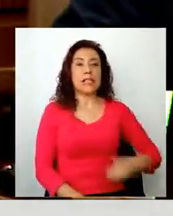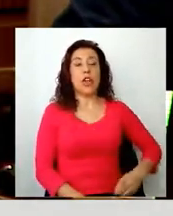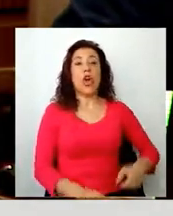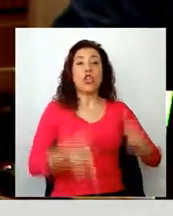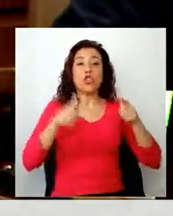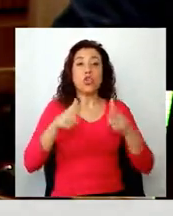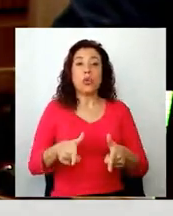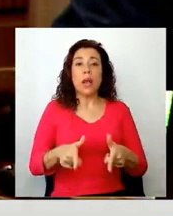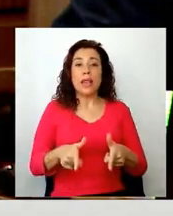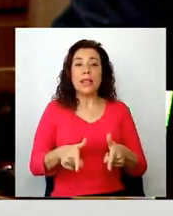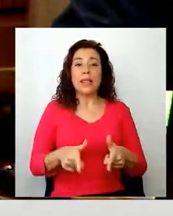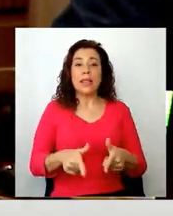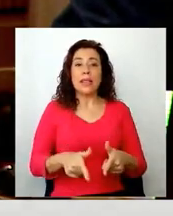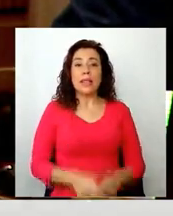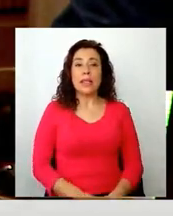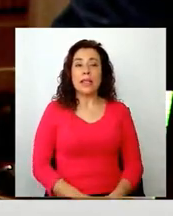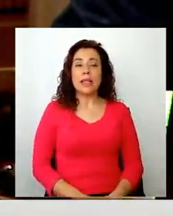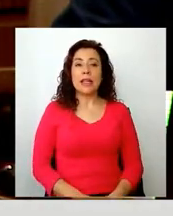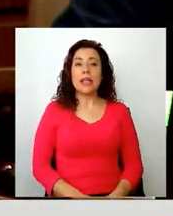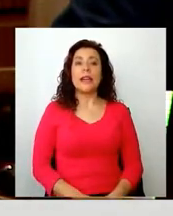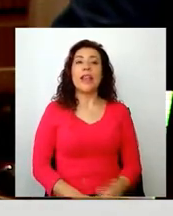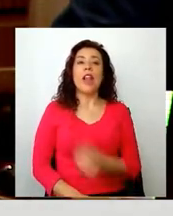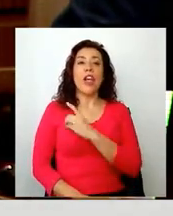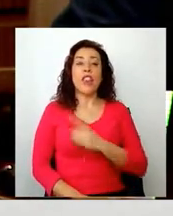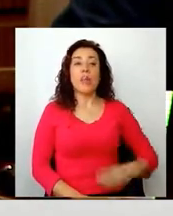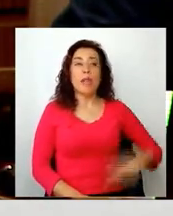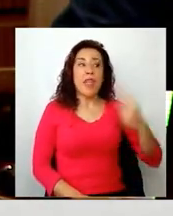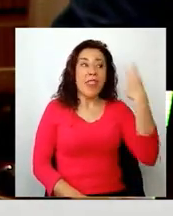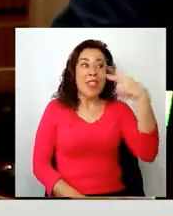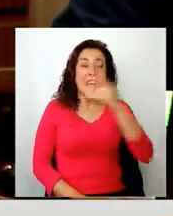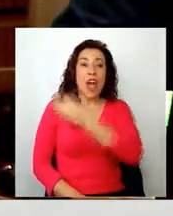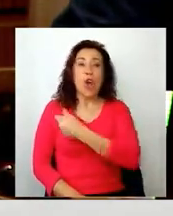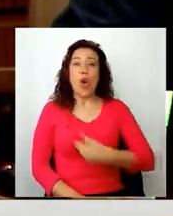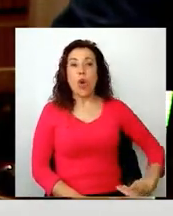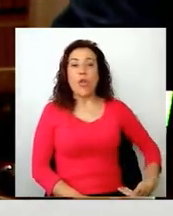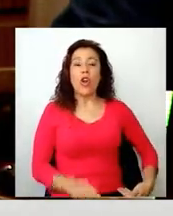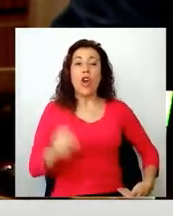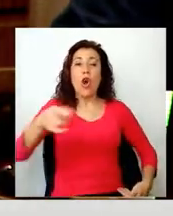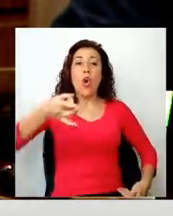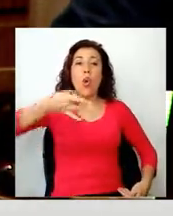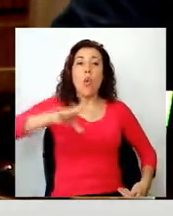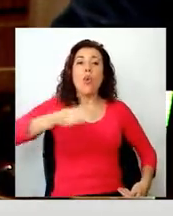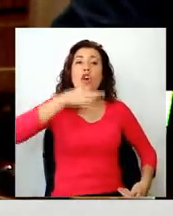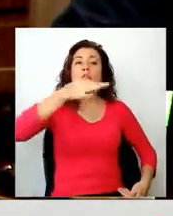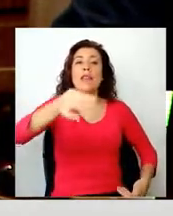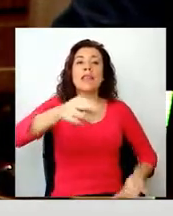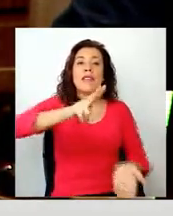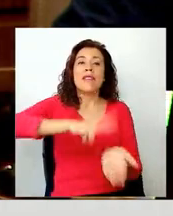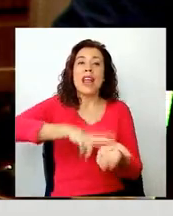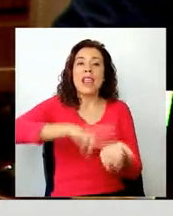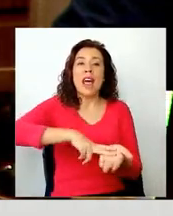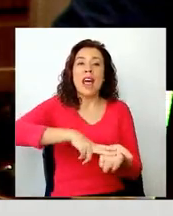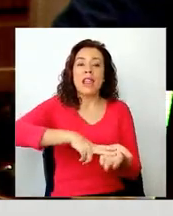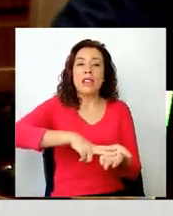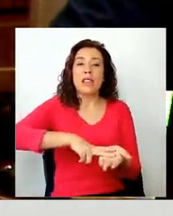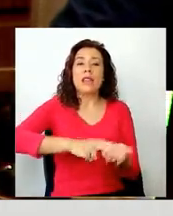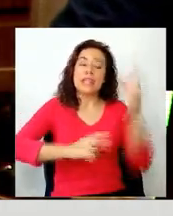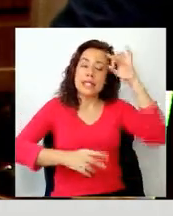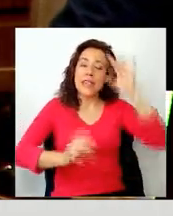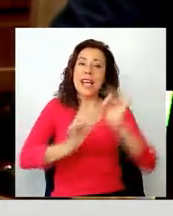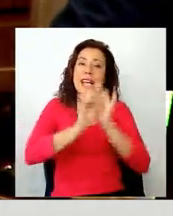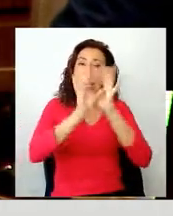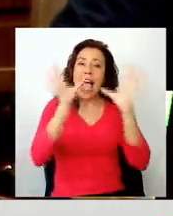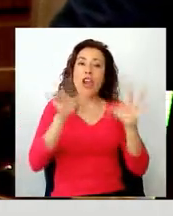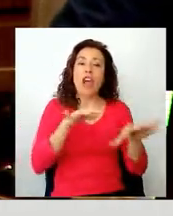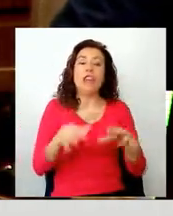sector de los parlamentarios de gobierno Son los únicos que dicen la verdad lo único que tienen claro la realidad los